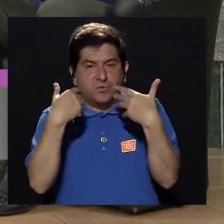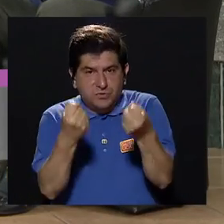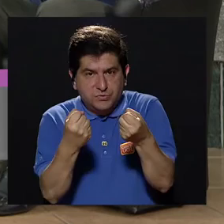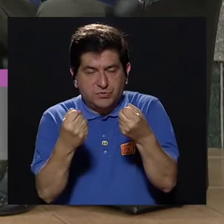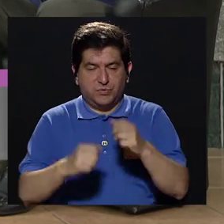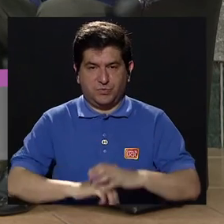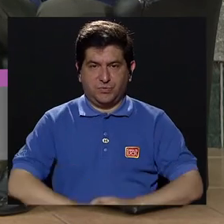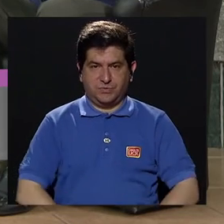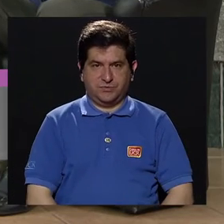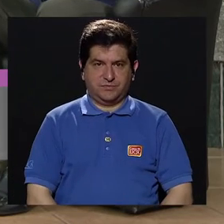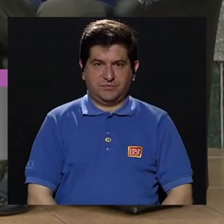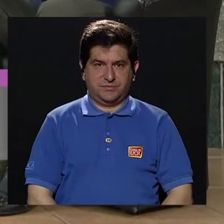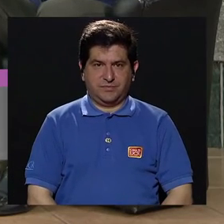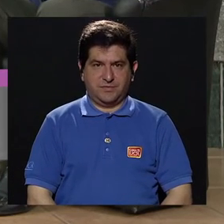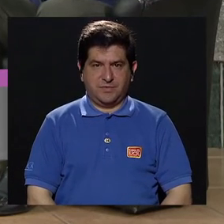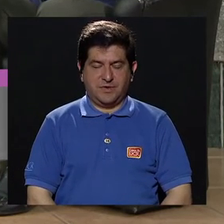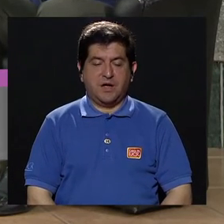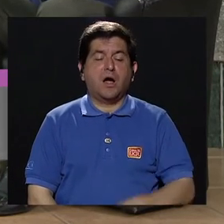su salud,